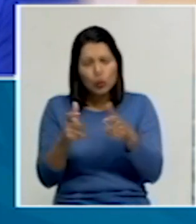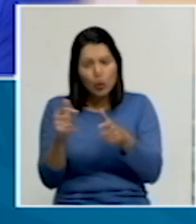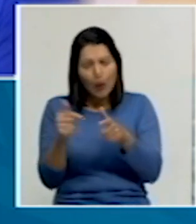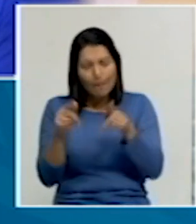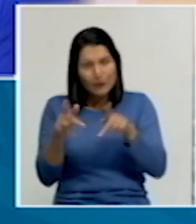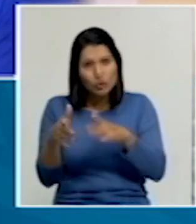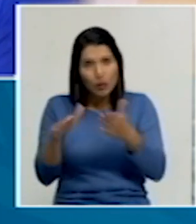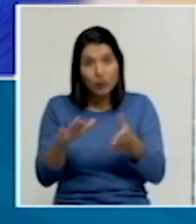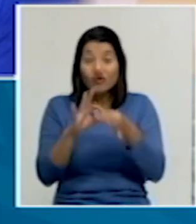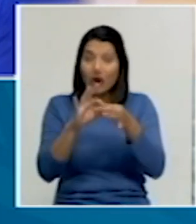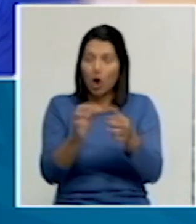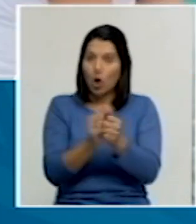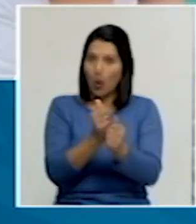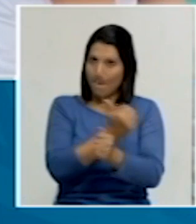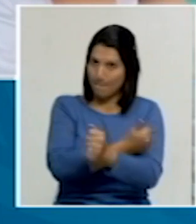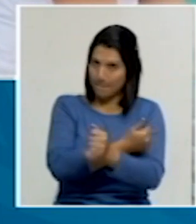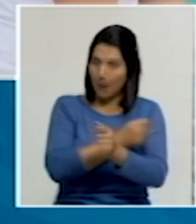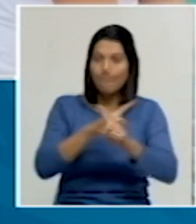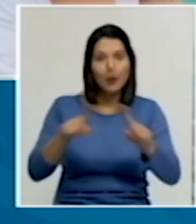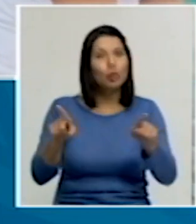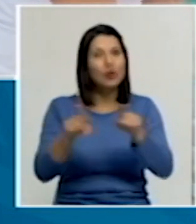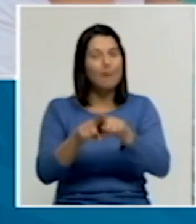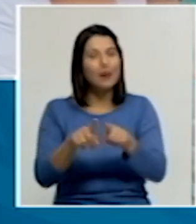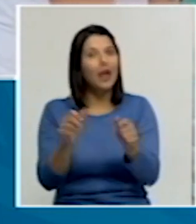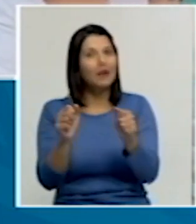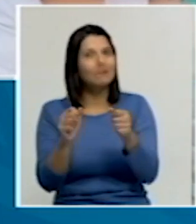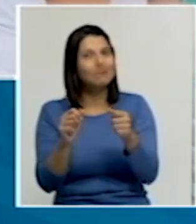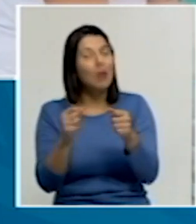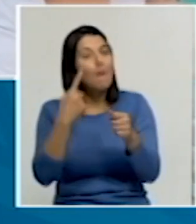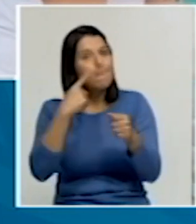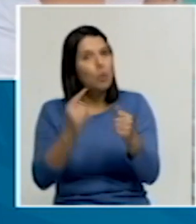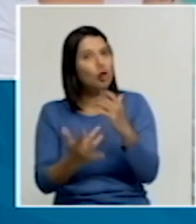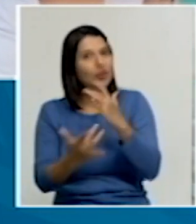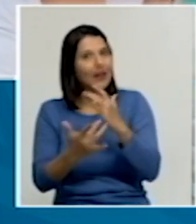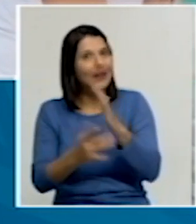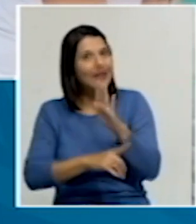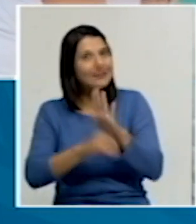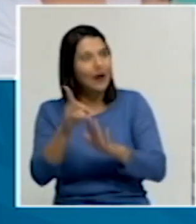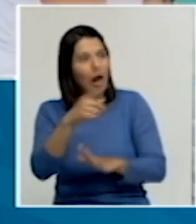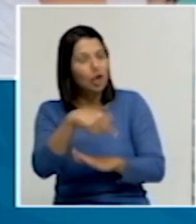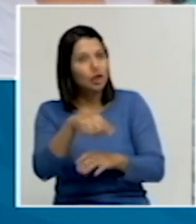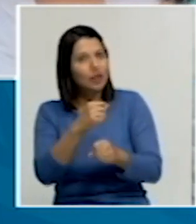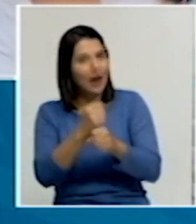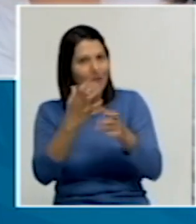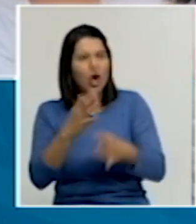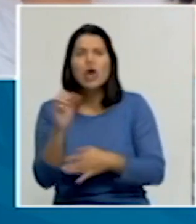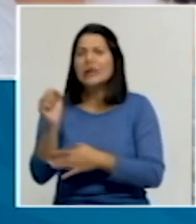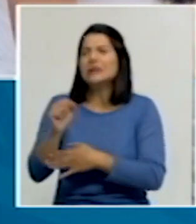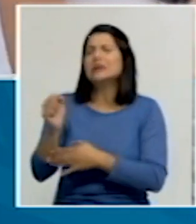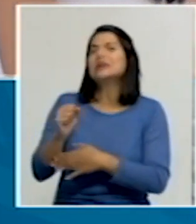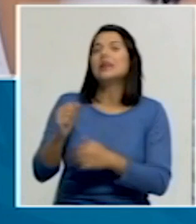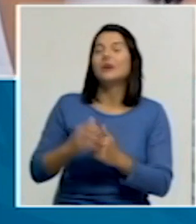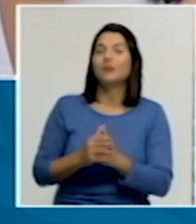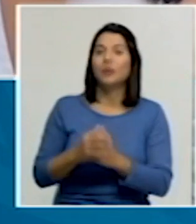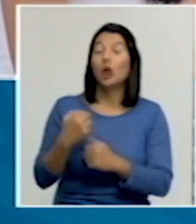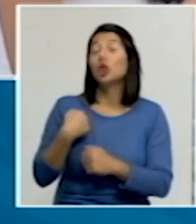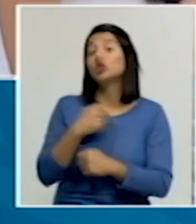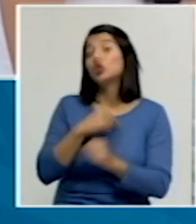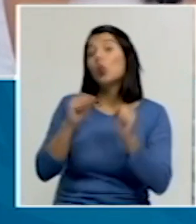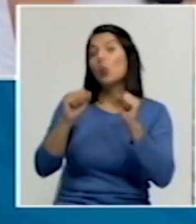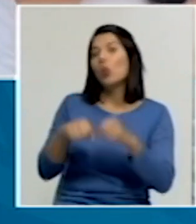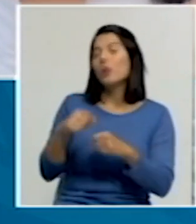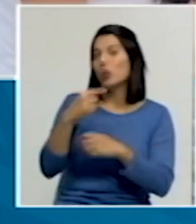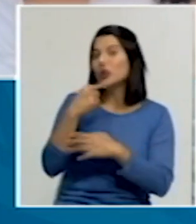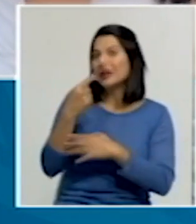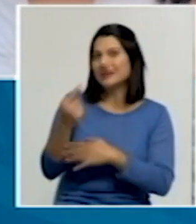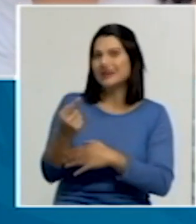la vacunación, pero también con la técnica que se ha desarrollado. Sí, aquí podríamos decir que hay